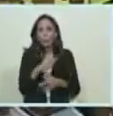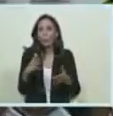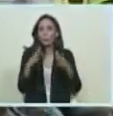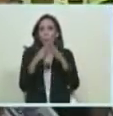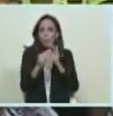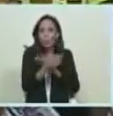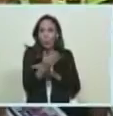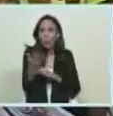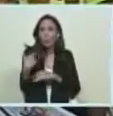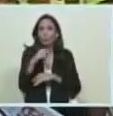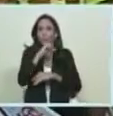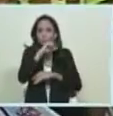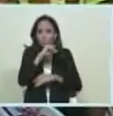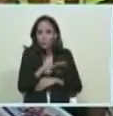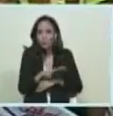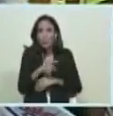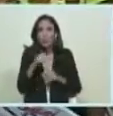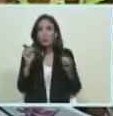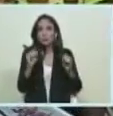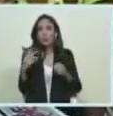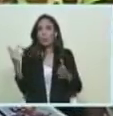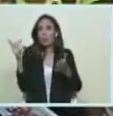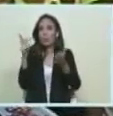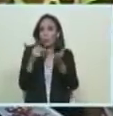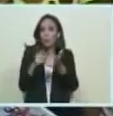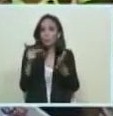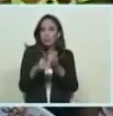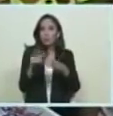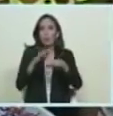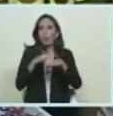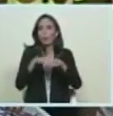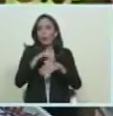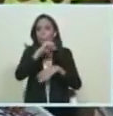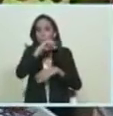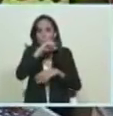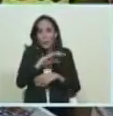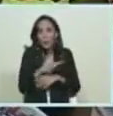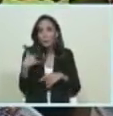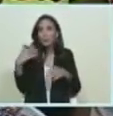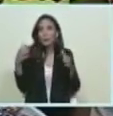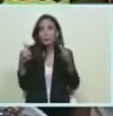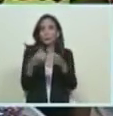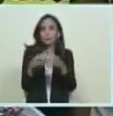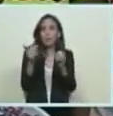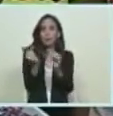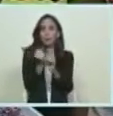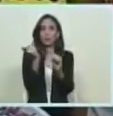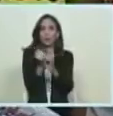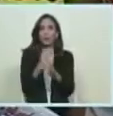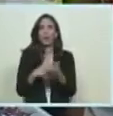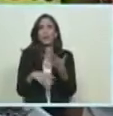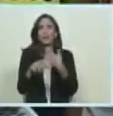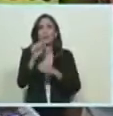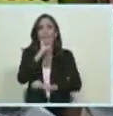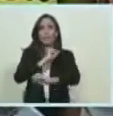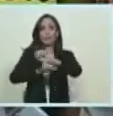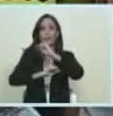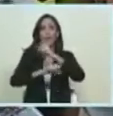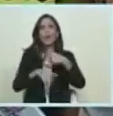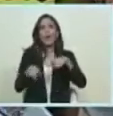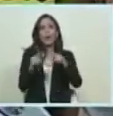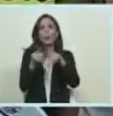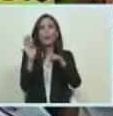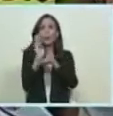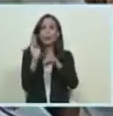gustó a todos los jóvenes. Estamos participando porque me encanta este tema de prevenir el embarazo